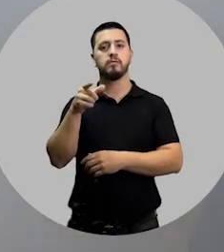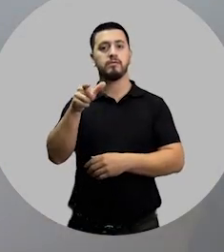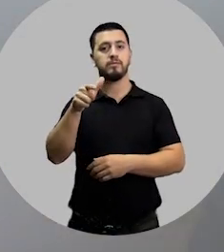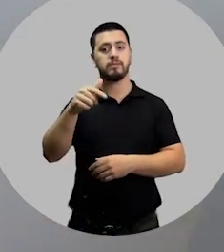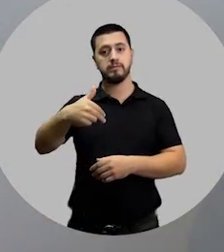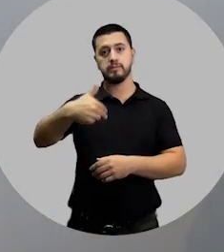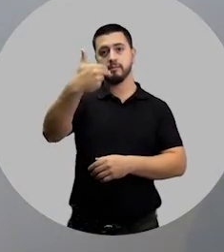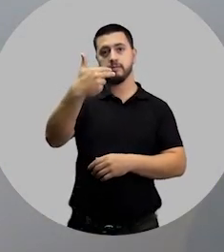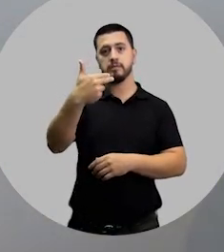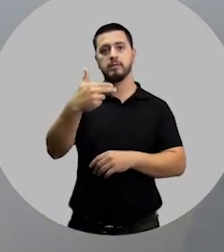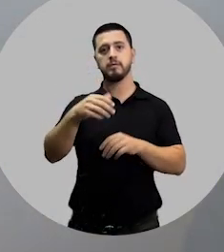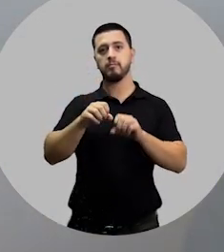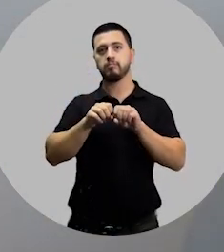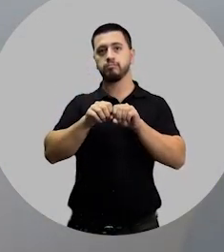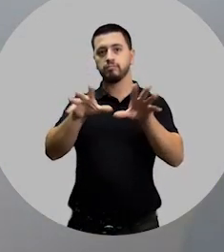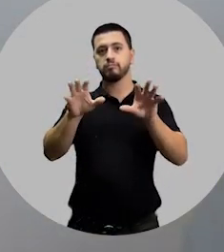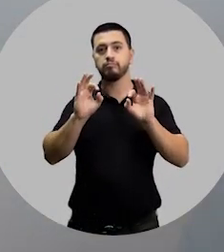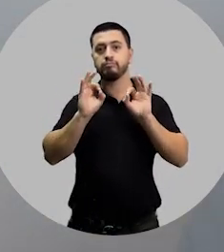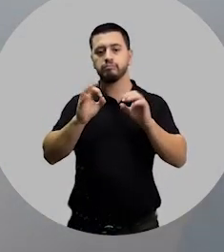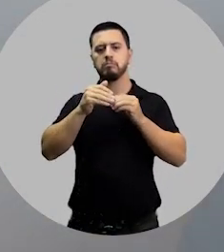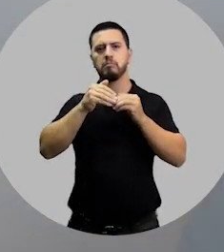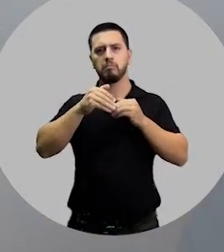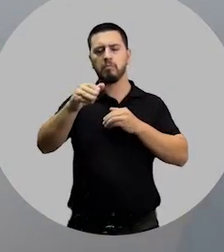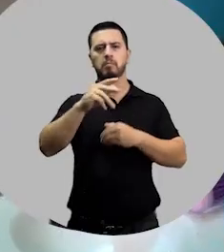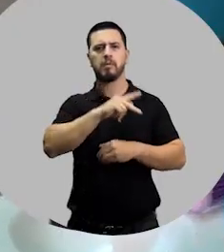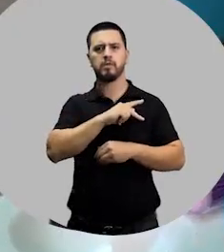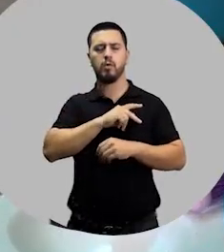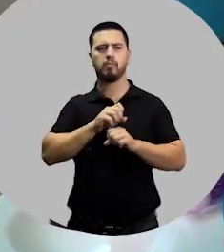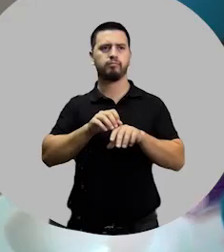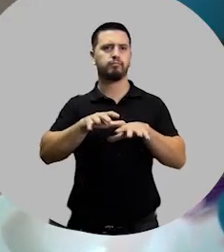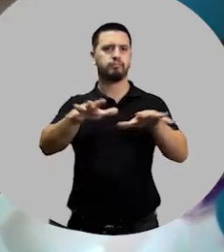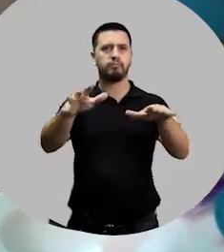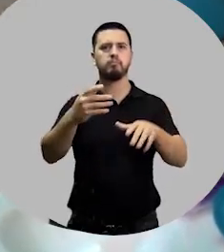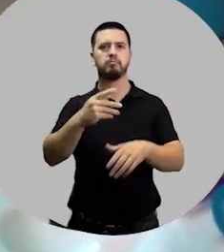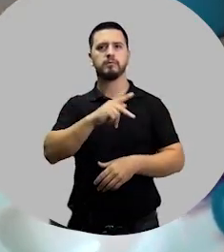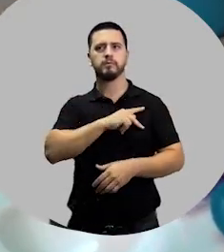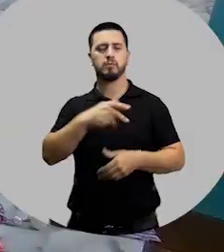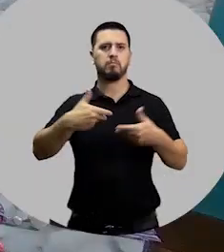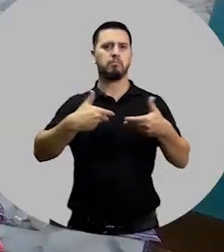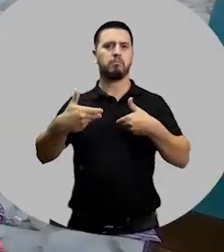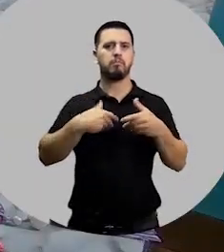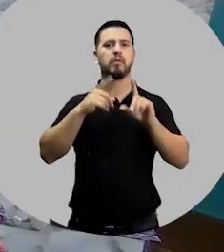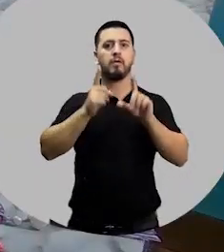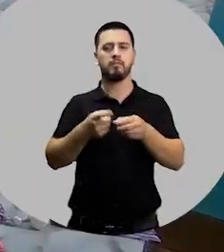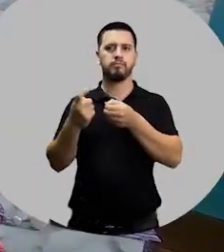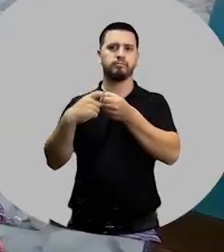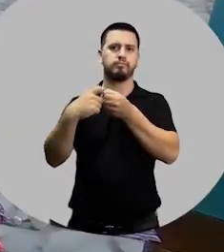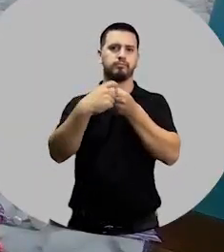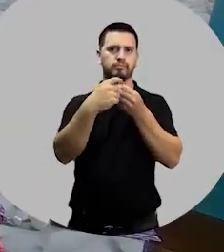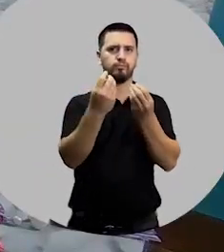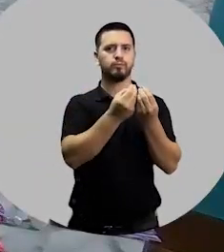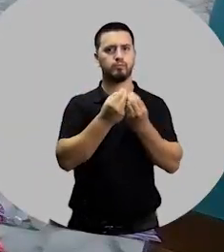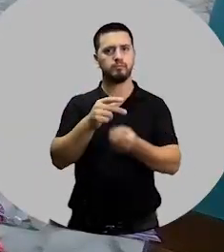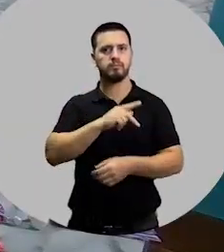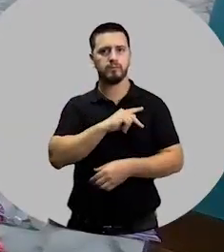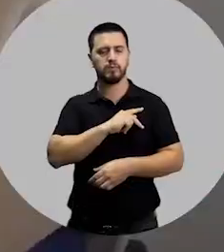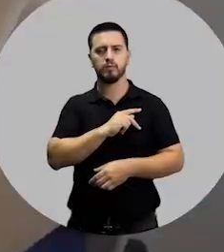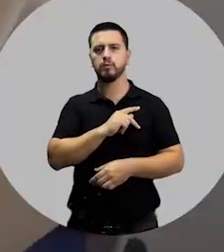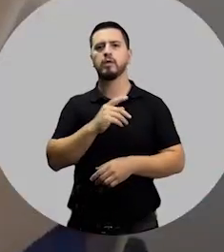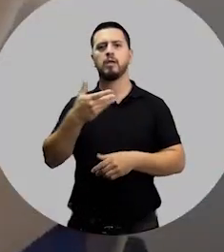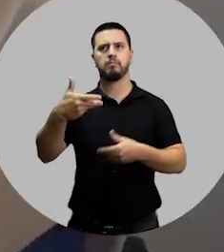transmisión que hicieron, pude llegar a más personas, a más clientes y tuve más seguidores en mis redes sociales y muchísimos más